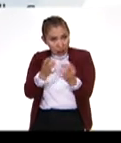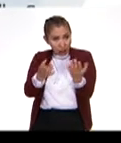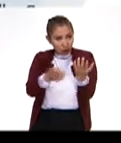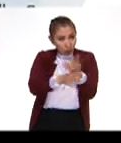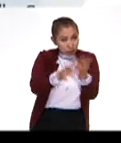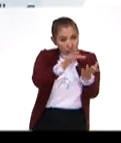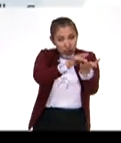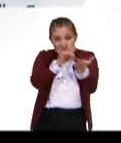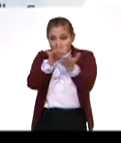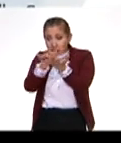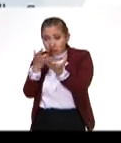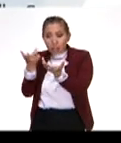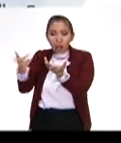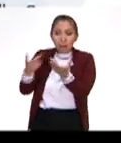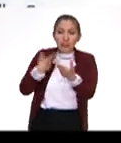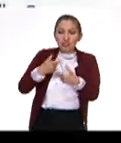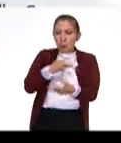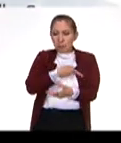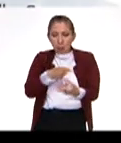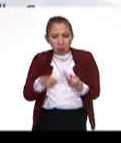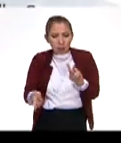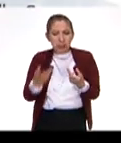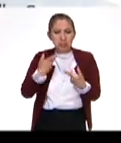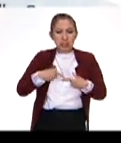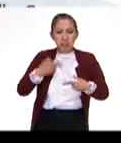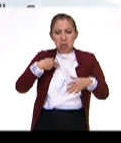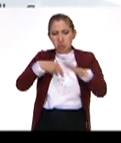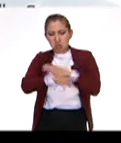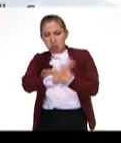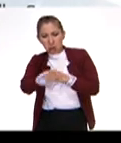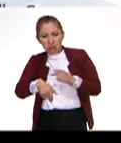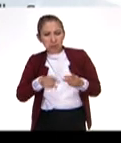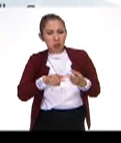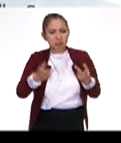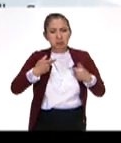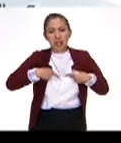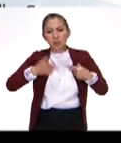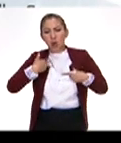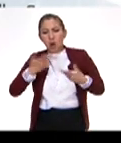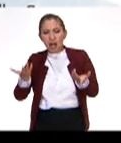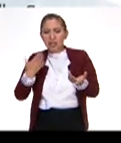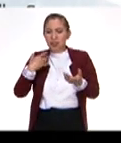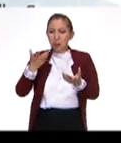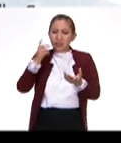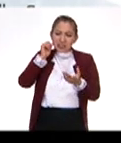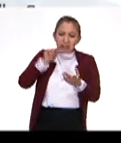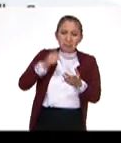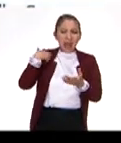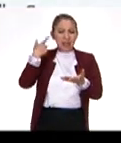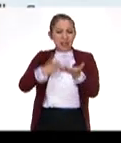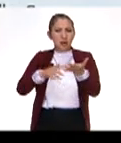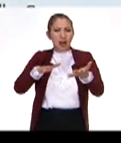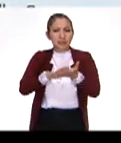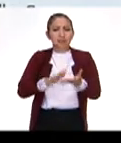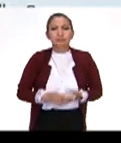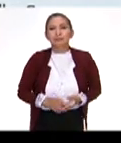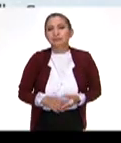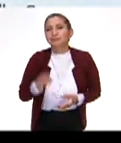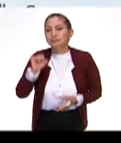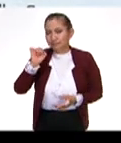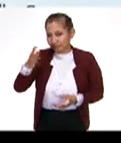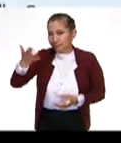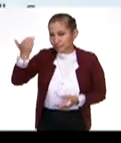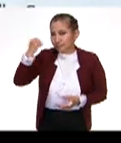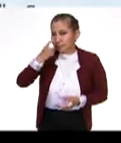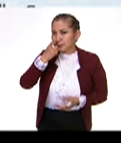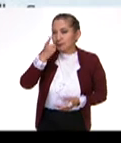prima: los desplazados, los destripados de la sociedad, la gente del margen que termina en las cárceles. Sí, te lo